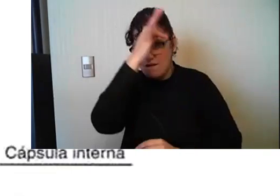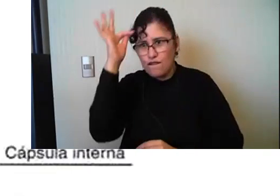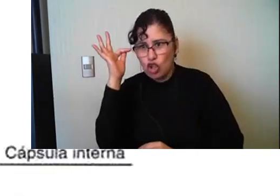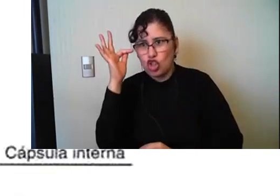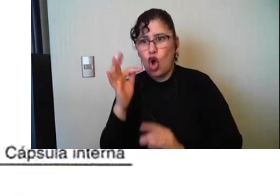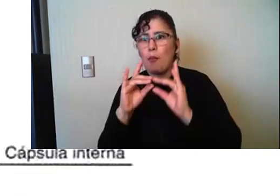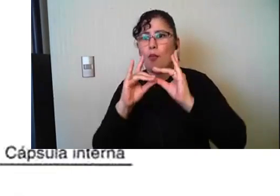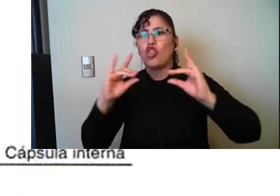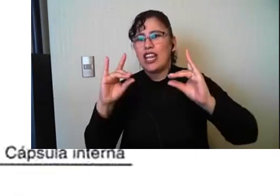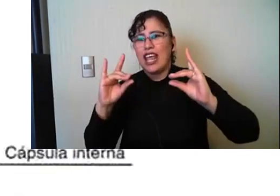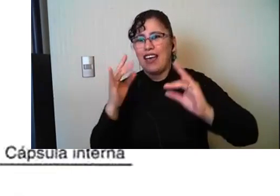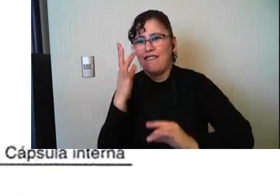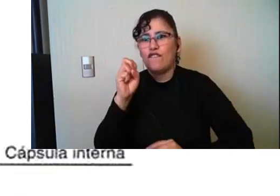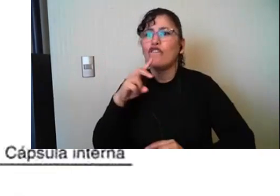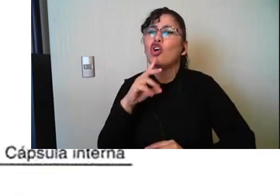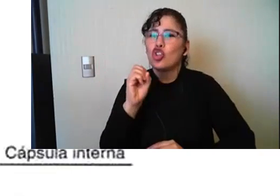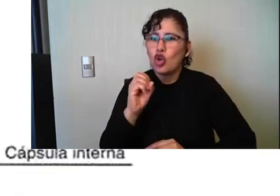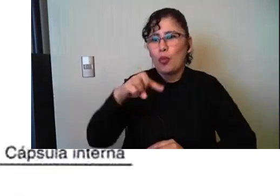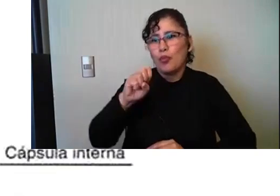le hace recuerdo a eso? La vía